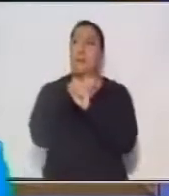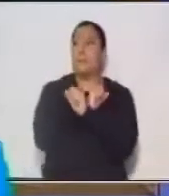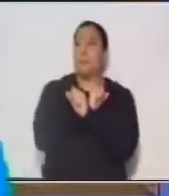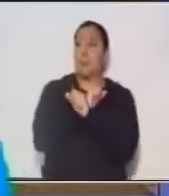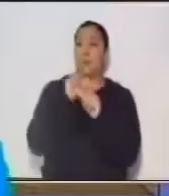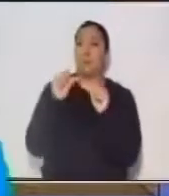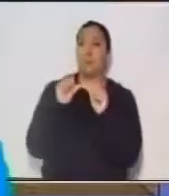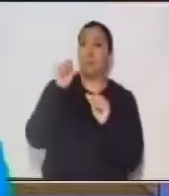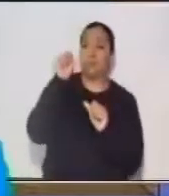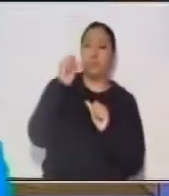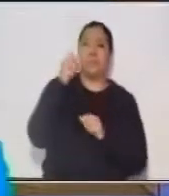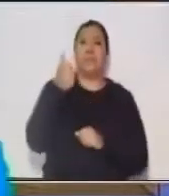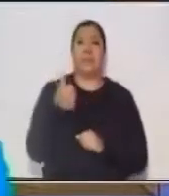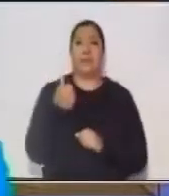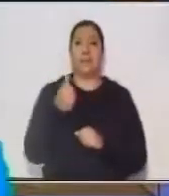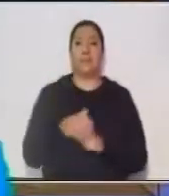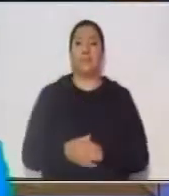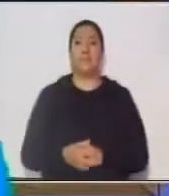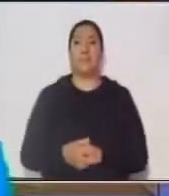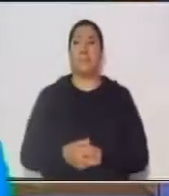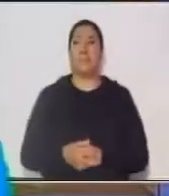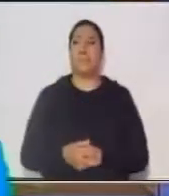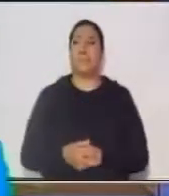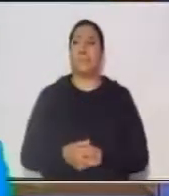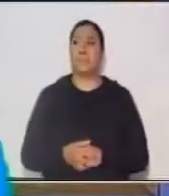altura. Y